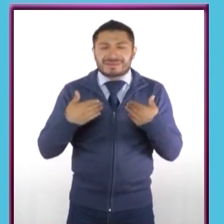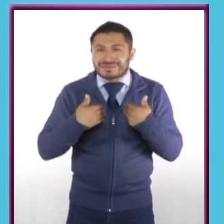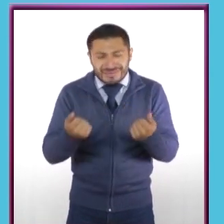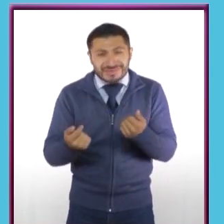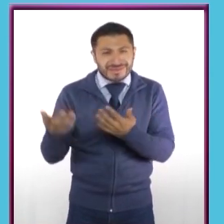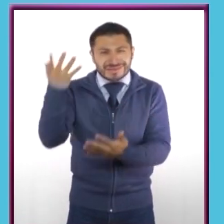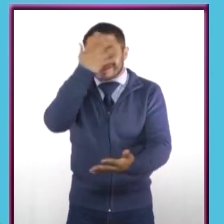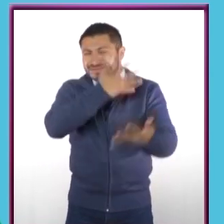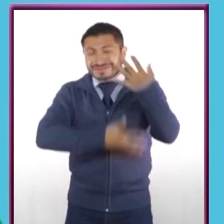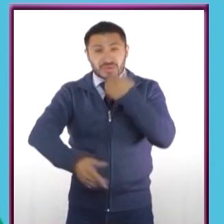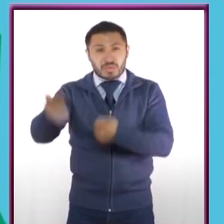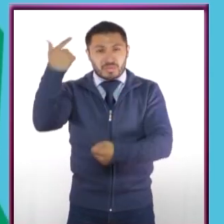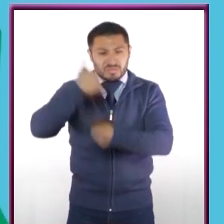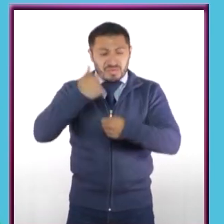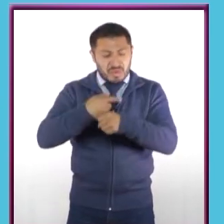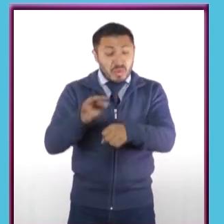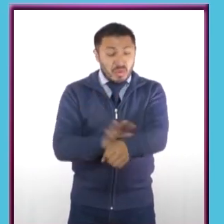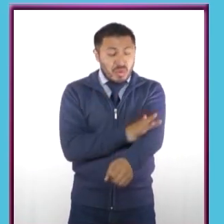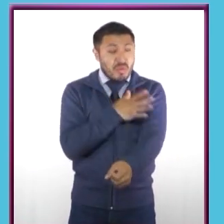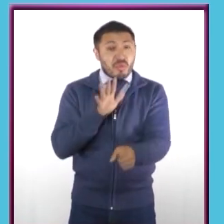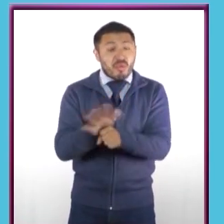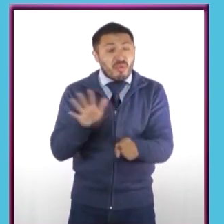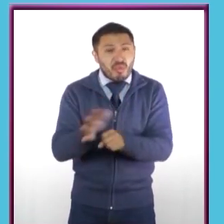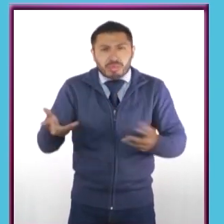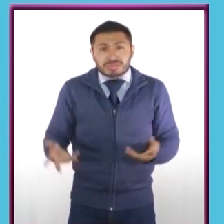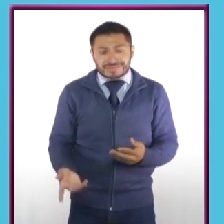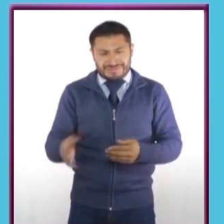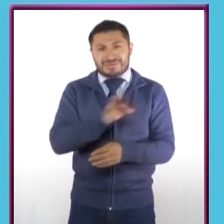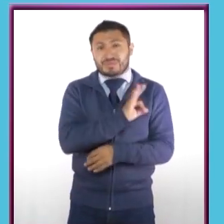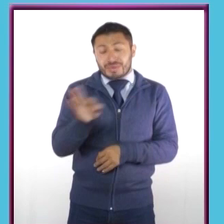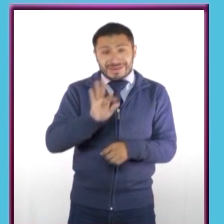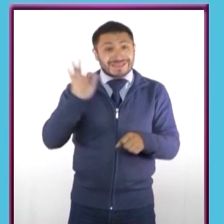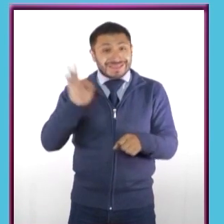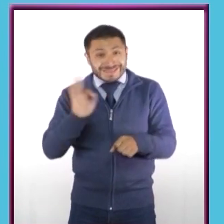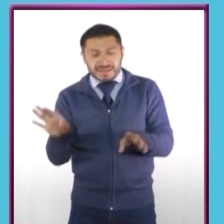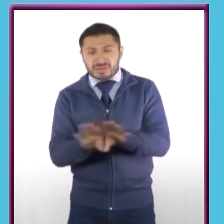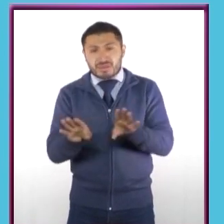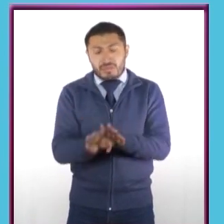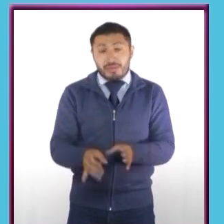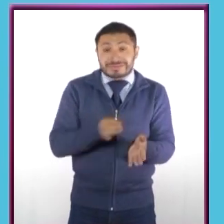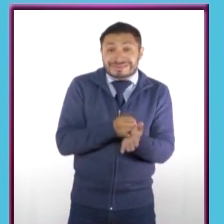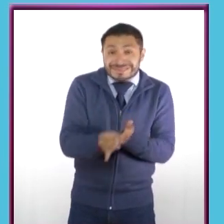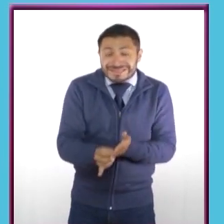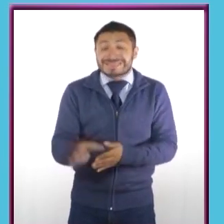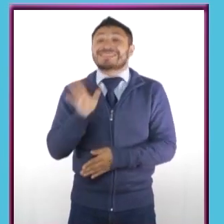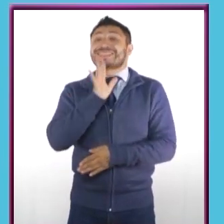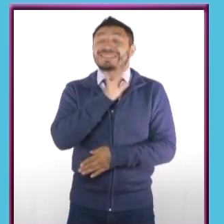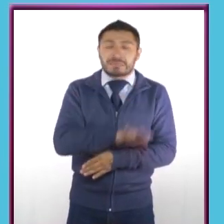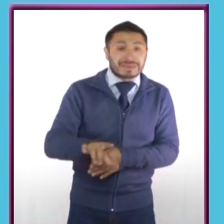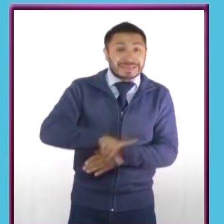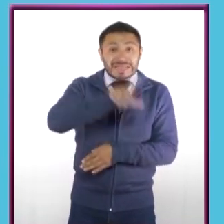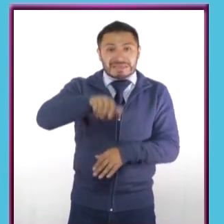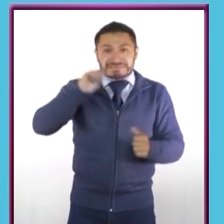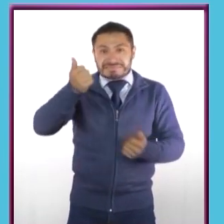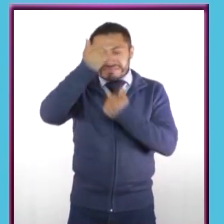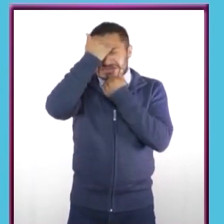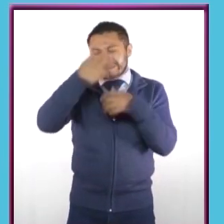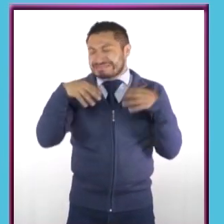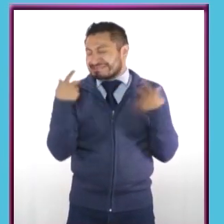personalidad? Lo que puede suceder es que, influenciados por ellas, tomemos decisiones de las cuales después